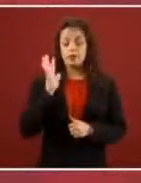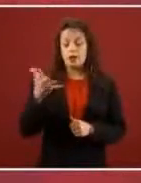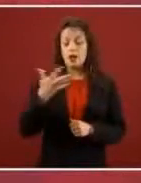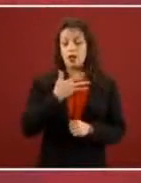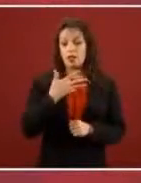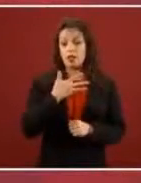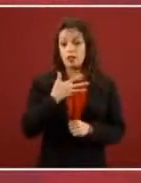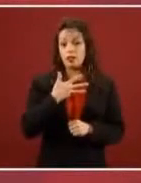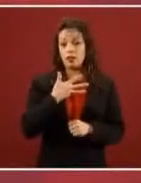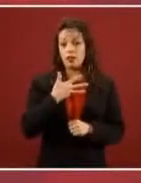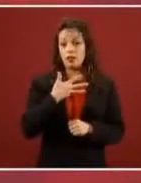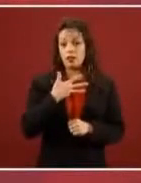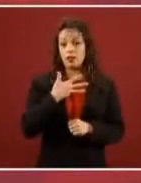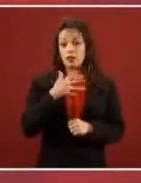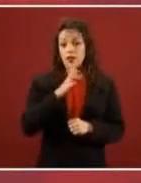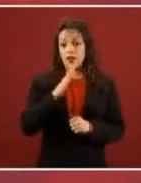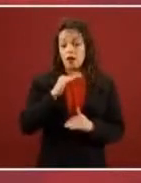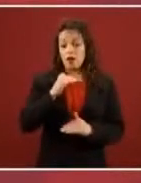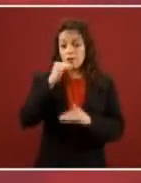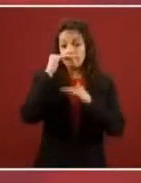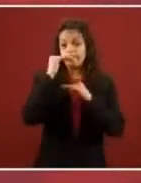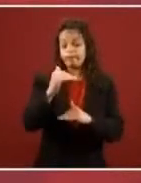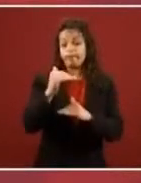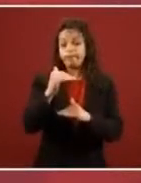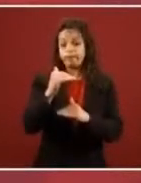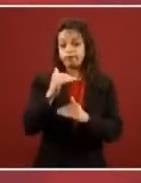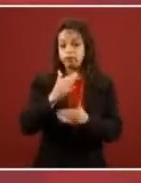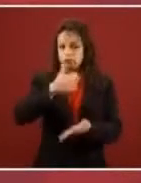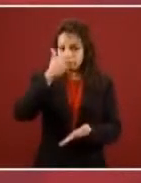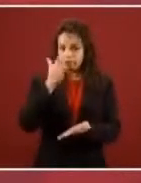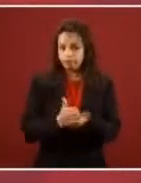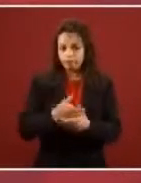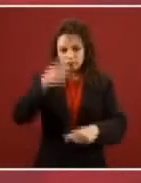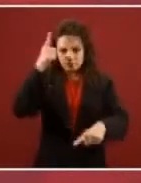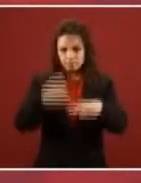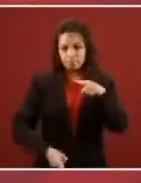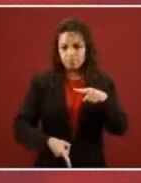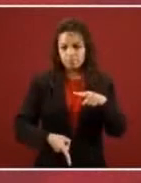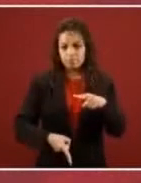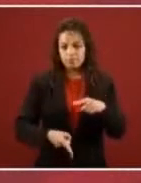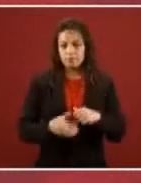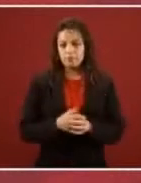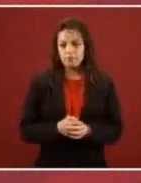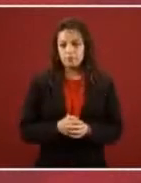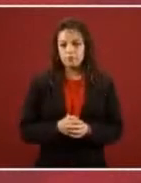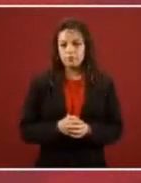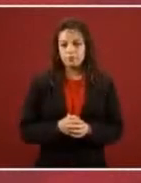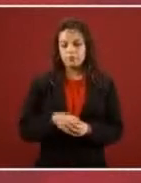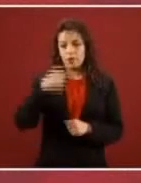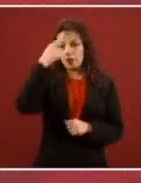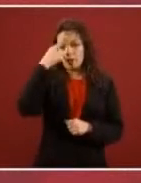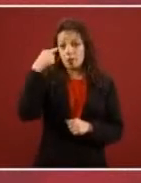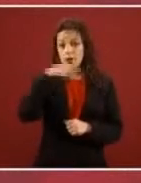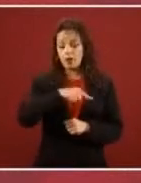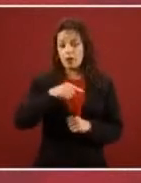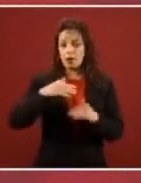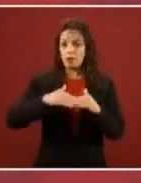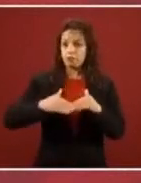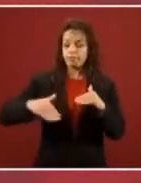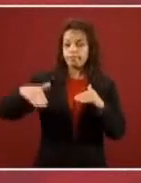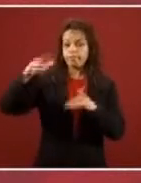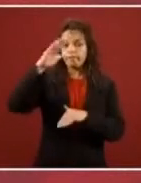detener la tendencia, ¿sí?, hacia el alza en la incidencia